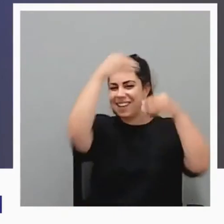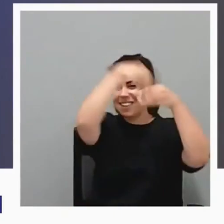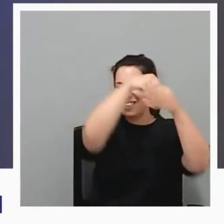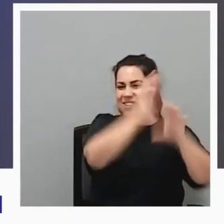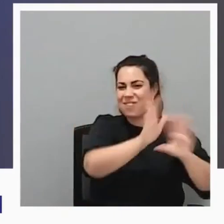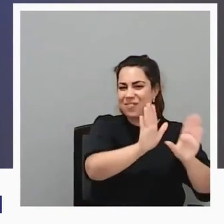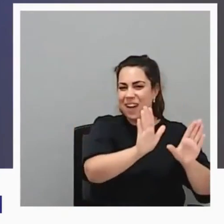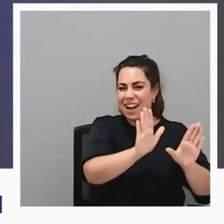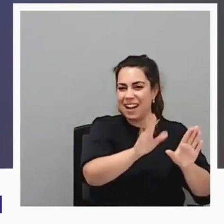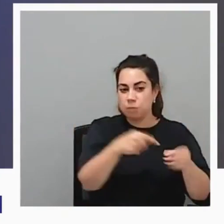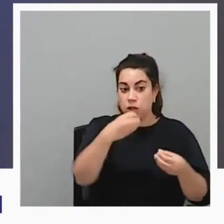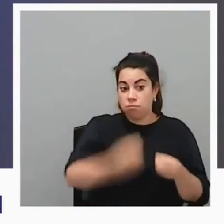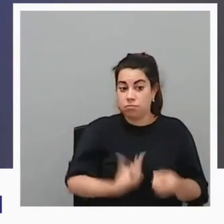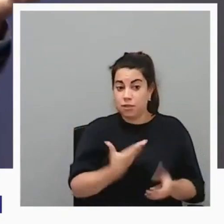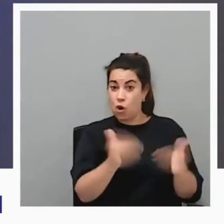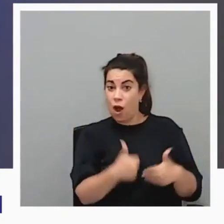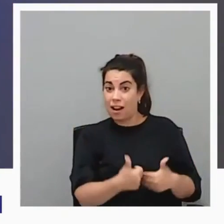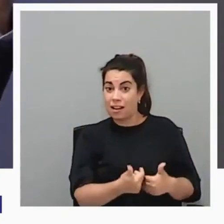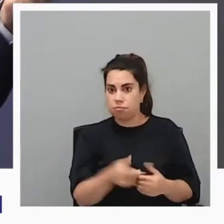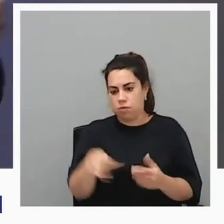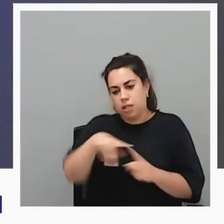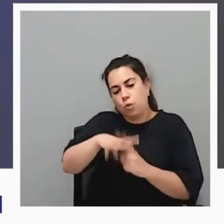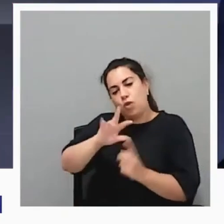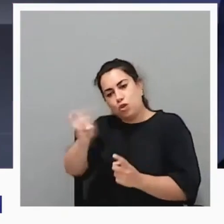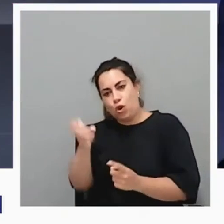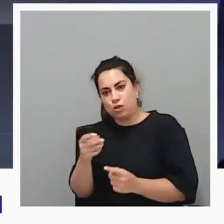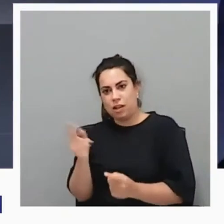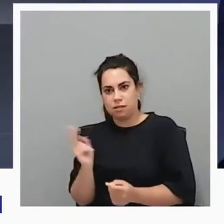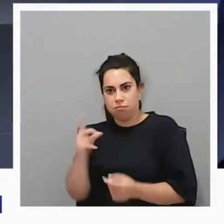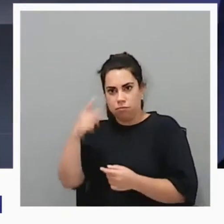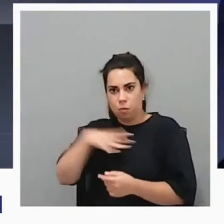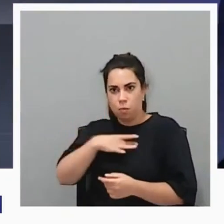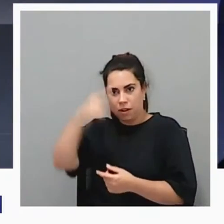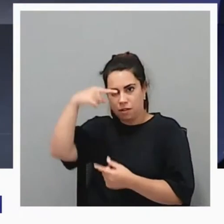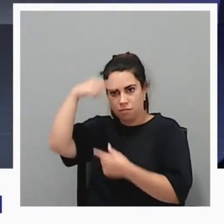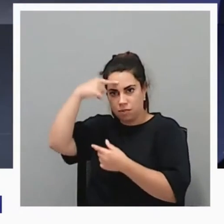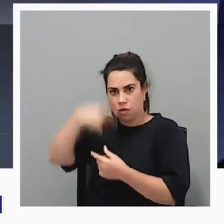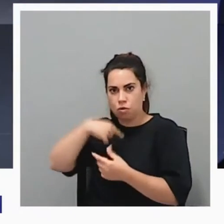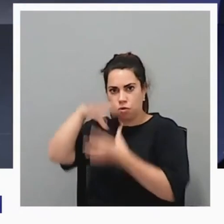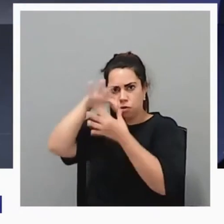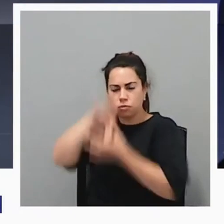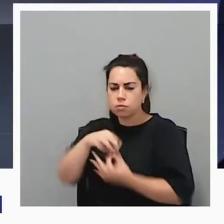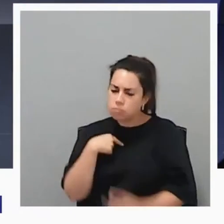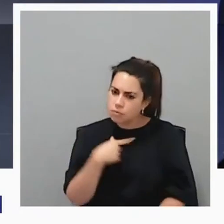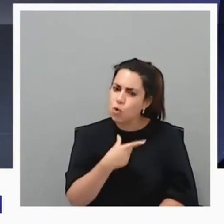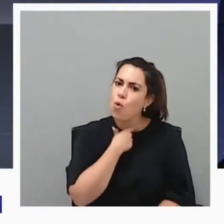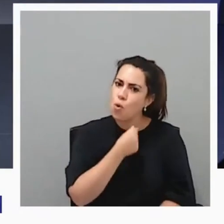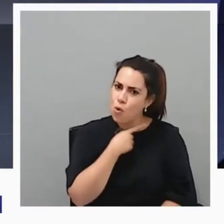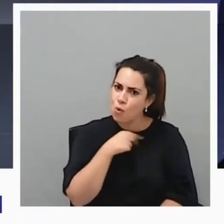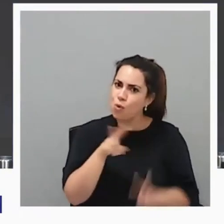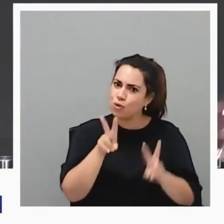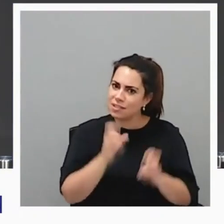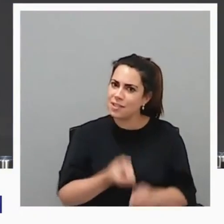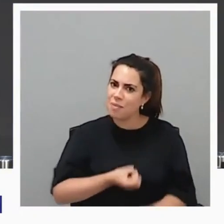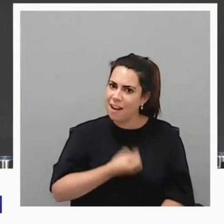otras situaciones no es así. Luego igual podemos hablar de algún ejemplo. Pero, me gusta lo del alma. Eso, claro,